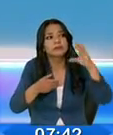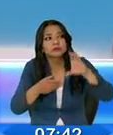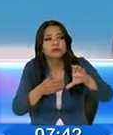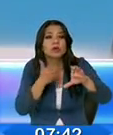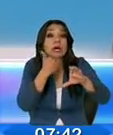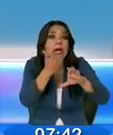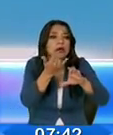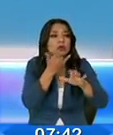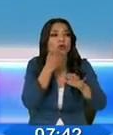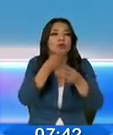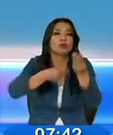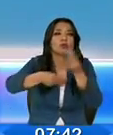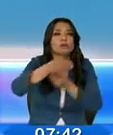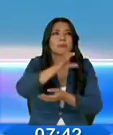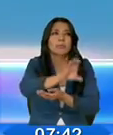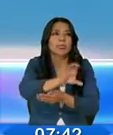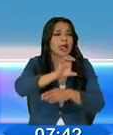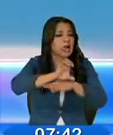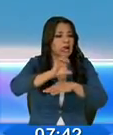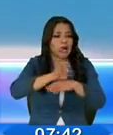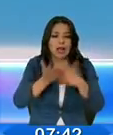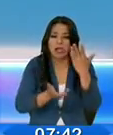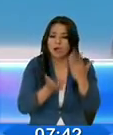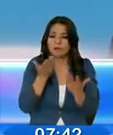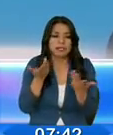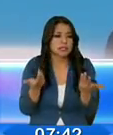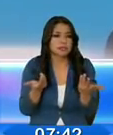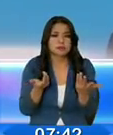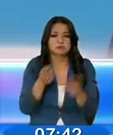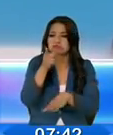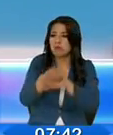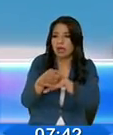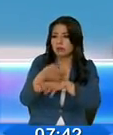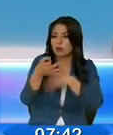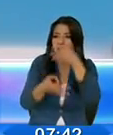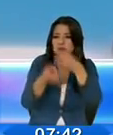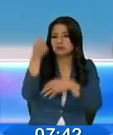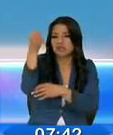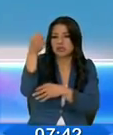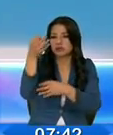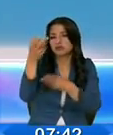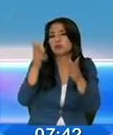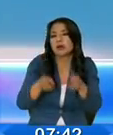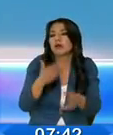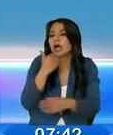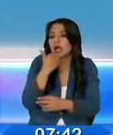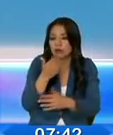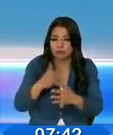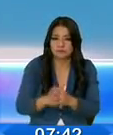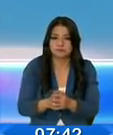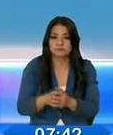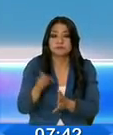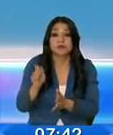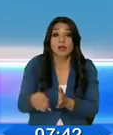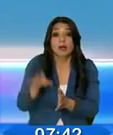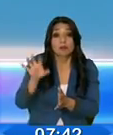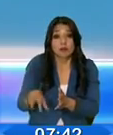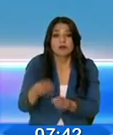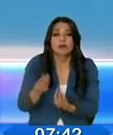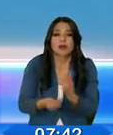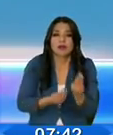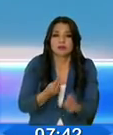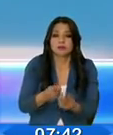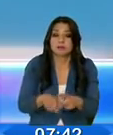una indemnización que al Ecuador le ha sido impuesta por un tribunal de derechos humanos, la Procuraduría comienza